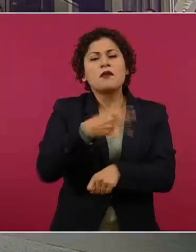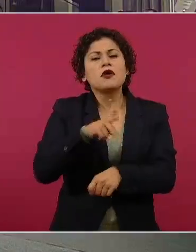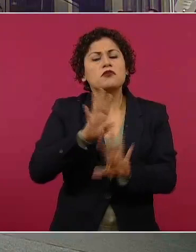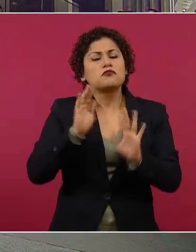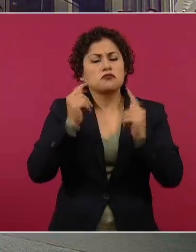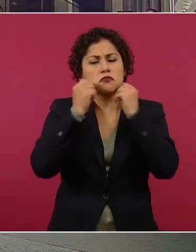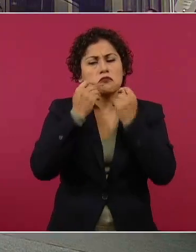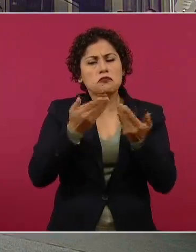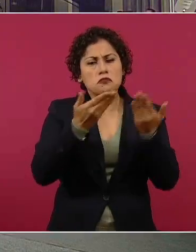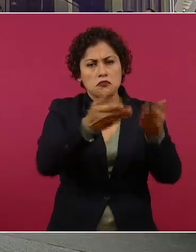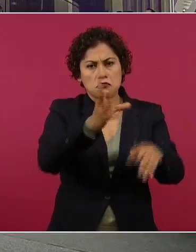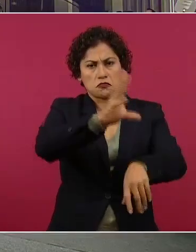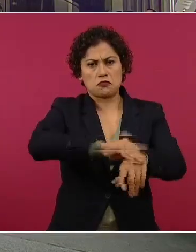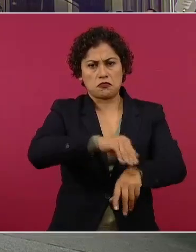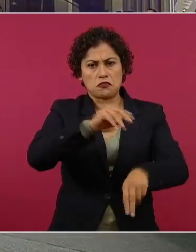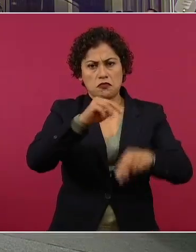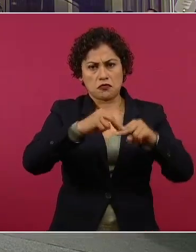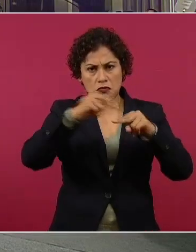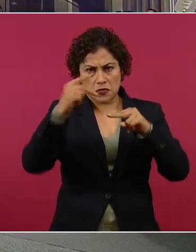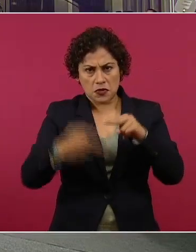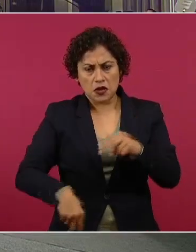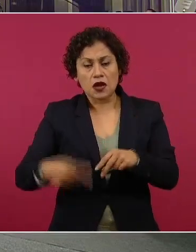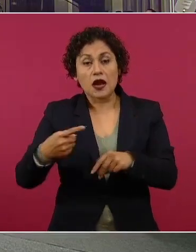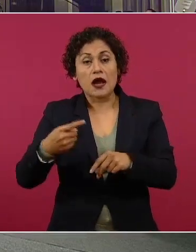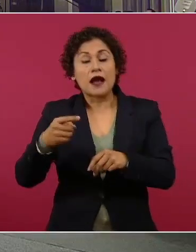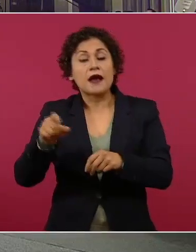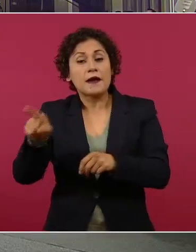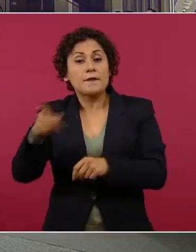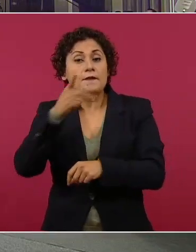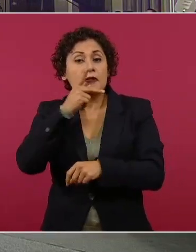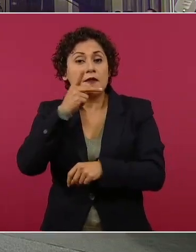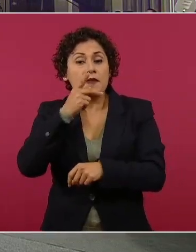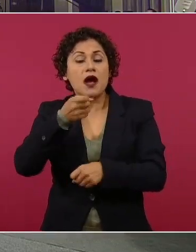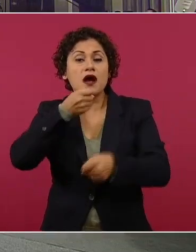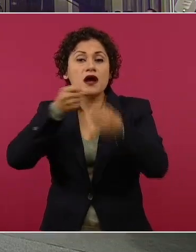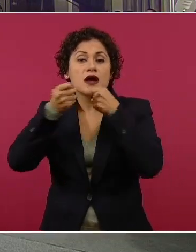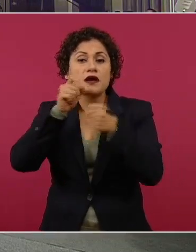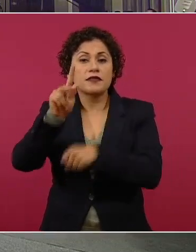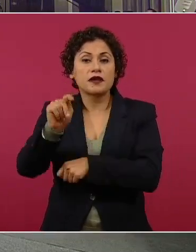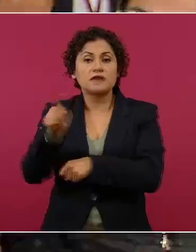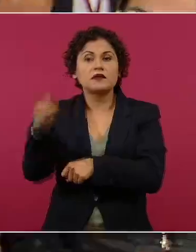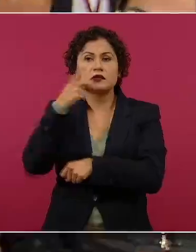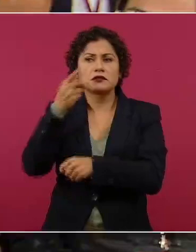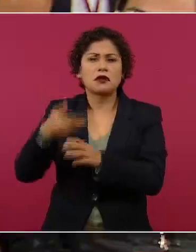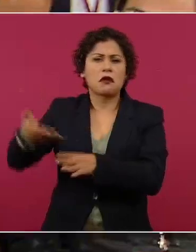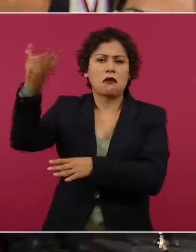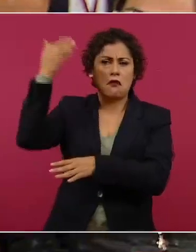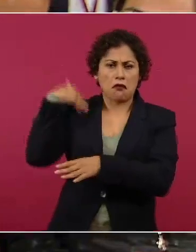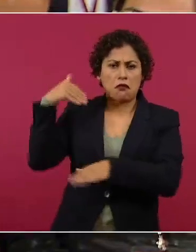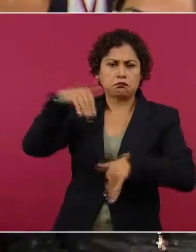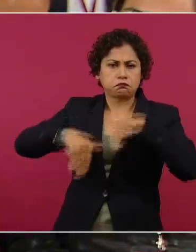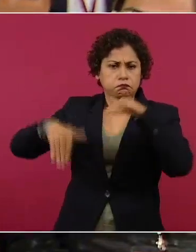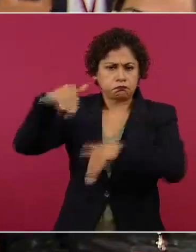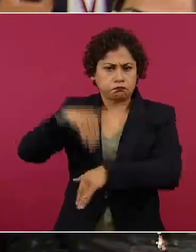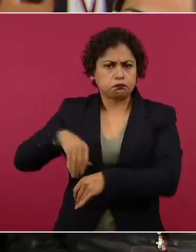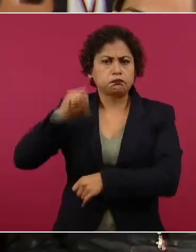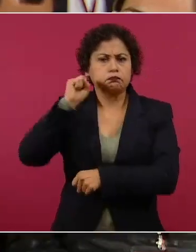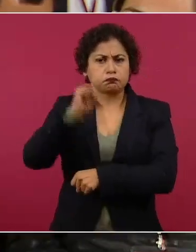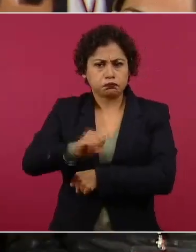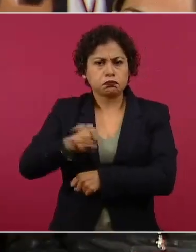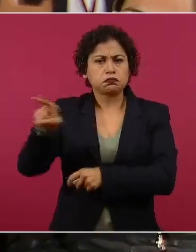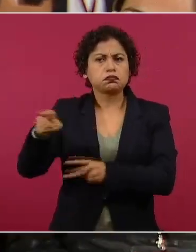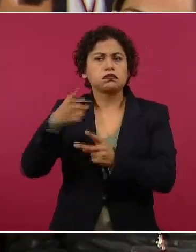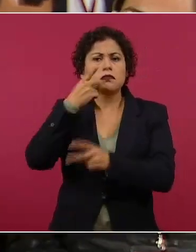padre declara en un programa de televisión que su hijo sabía nadar perfectamente desde años atrás, y otro familiar refiere que el niño nadaba en alberca de